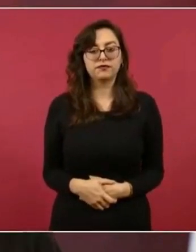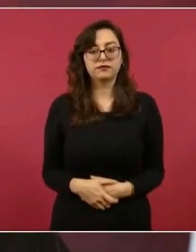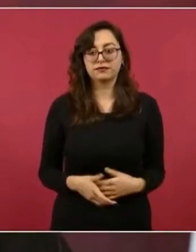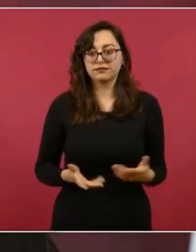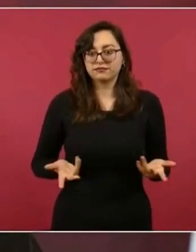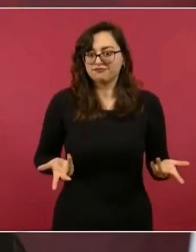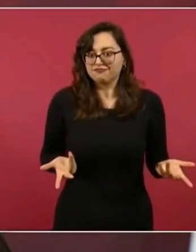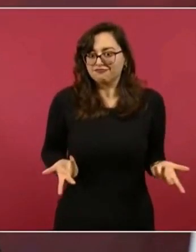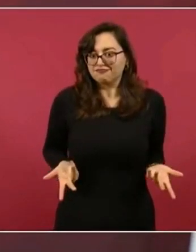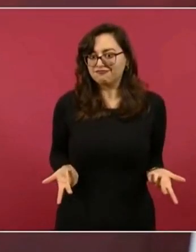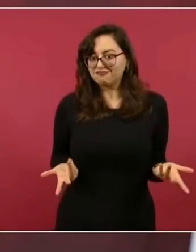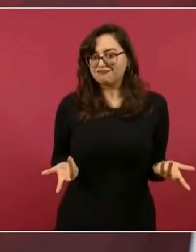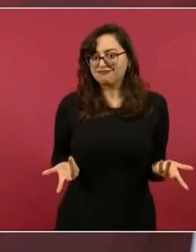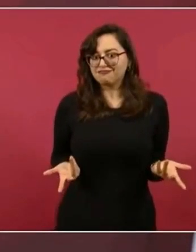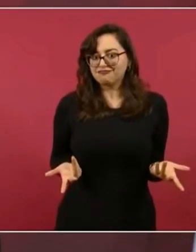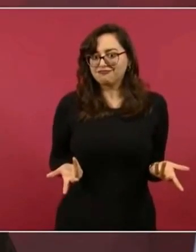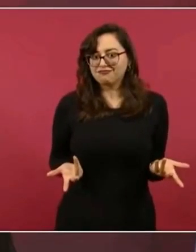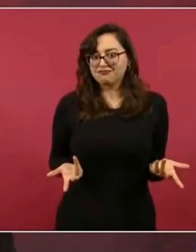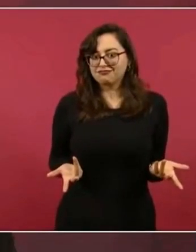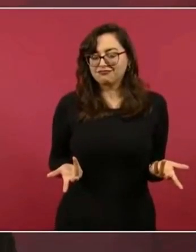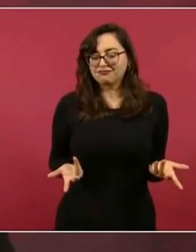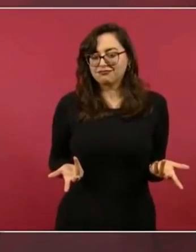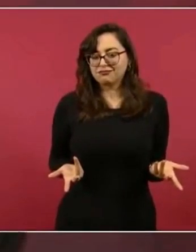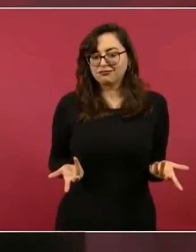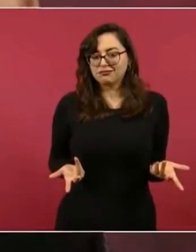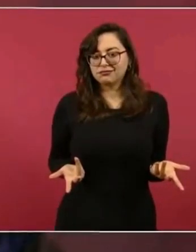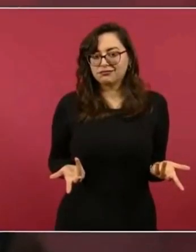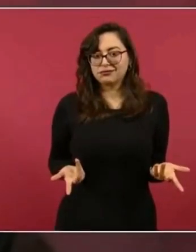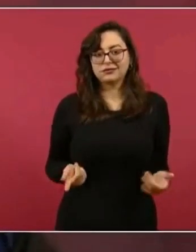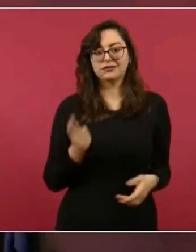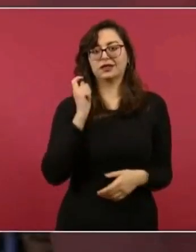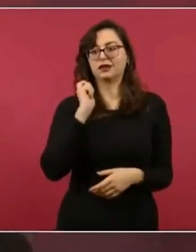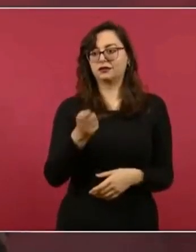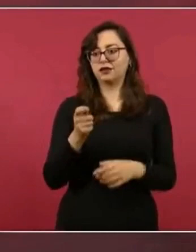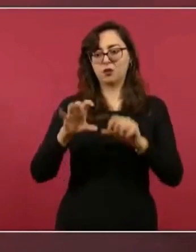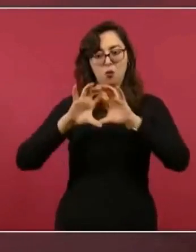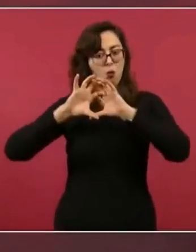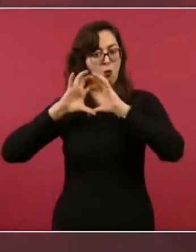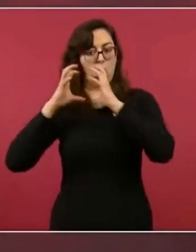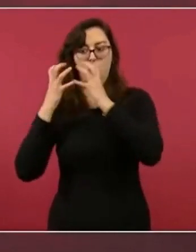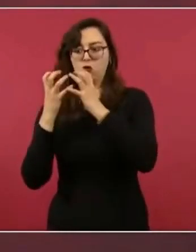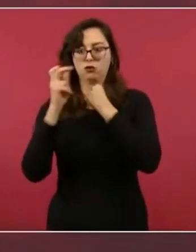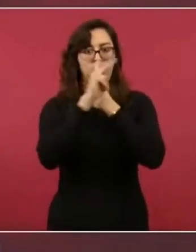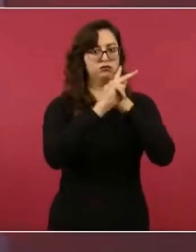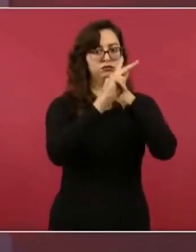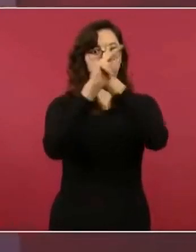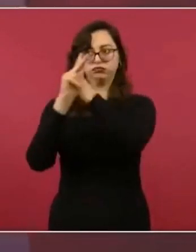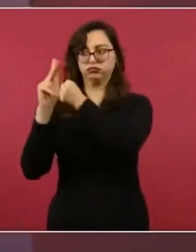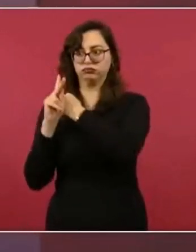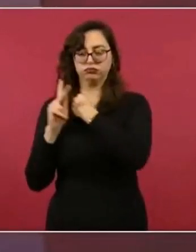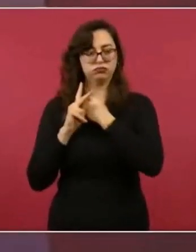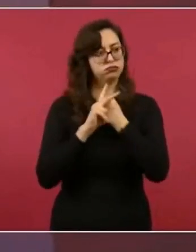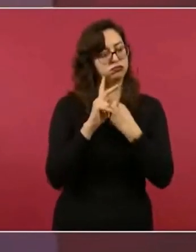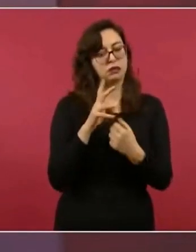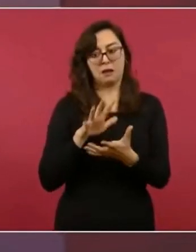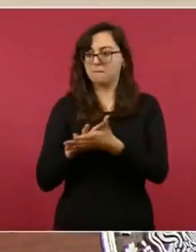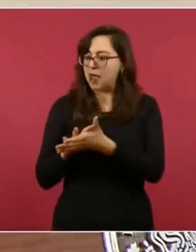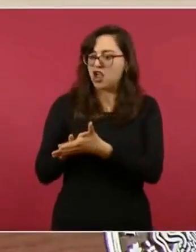Es decir, la inmensa mayoría de los países del